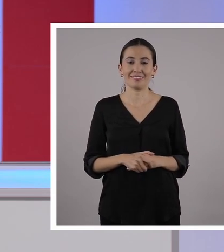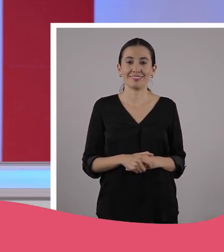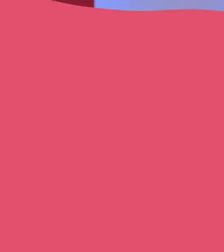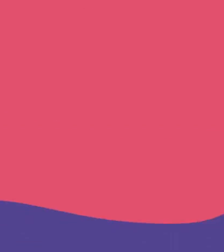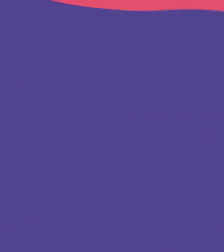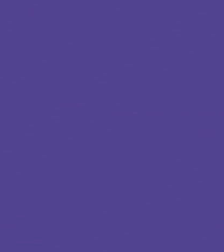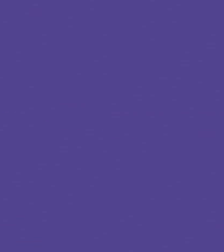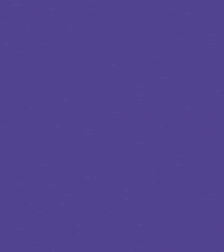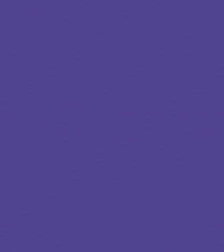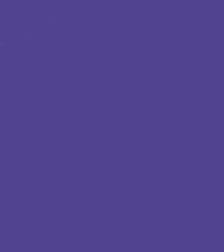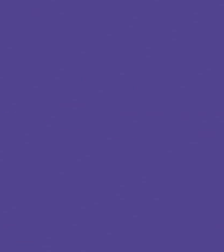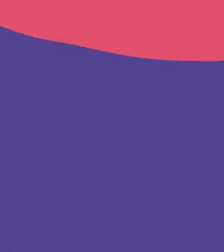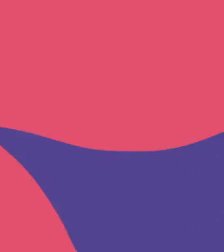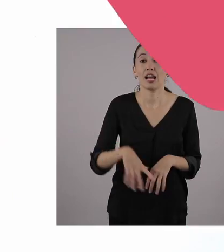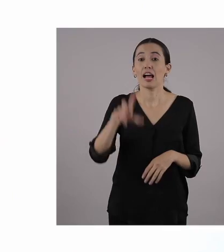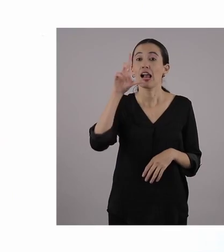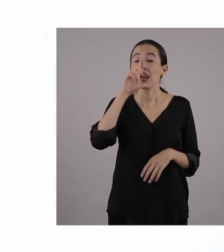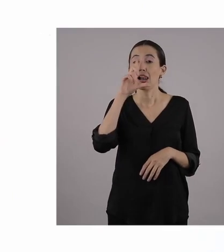necesitamos.